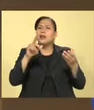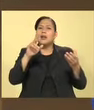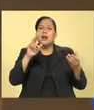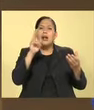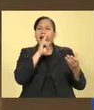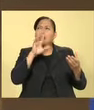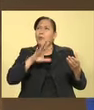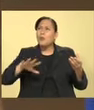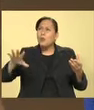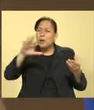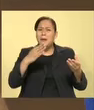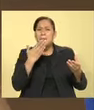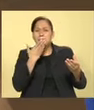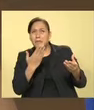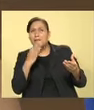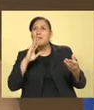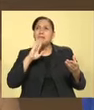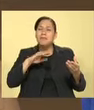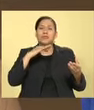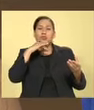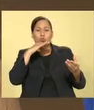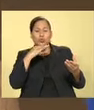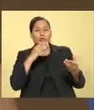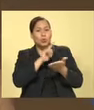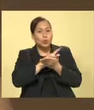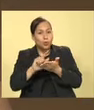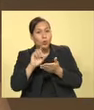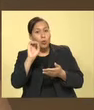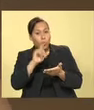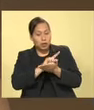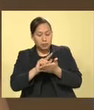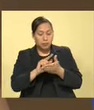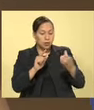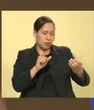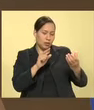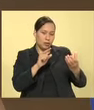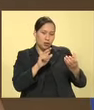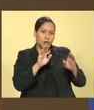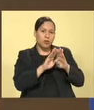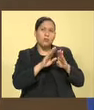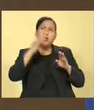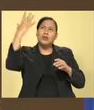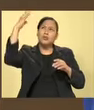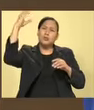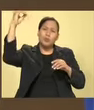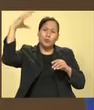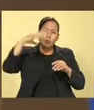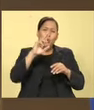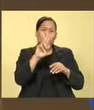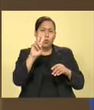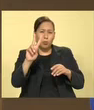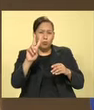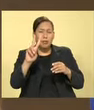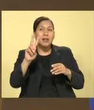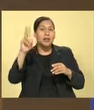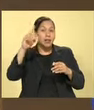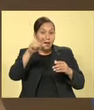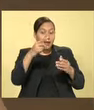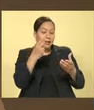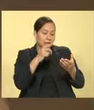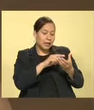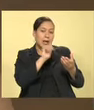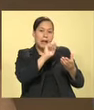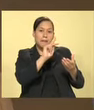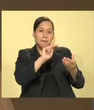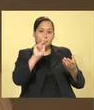de monitoreo atmosférico sobre la calidad del aire de la ciudad y de la radiación ultravioleta, es la